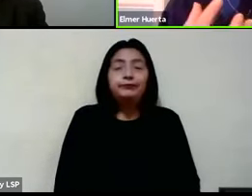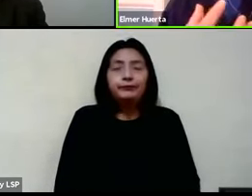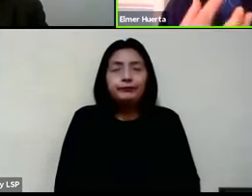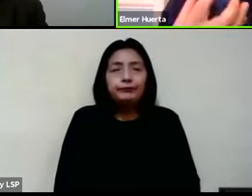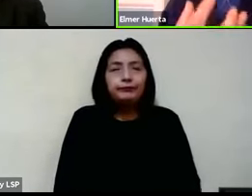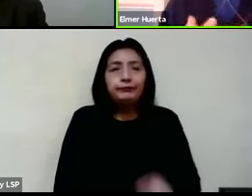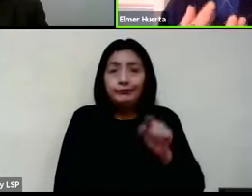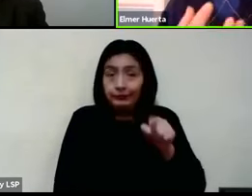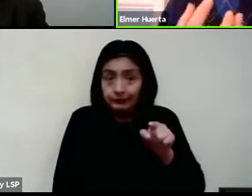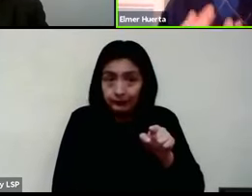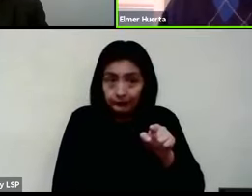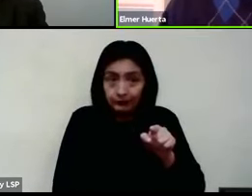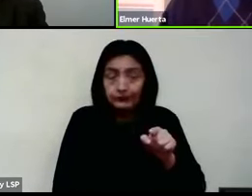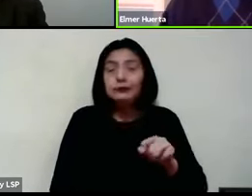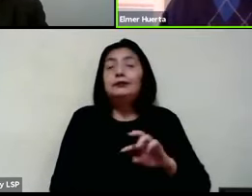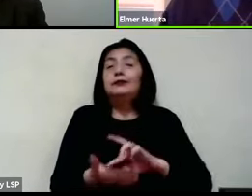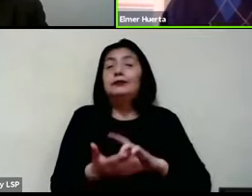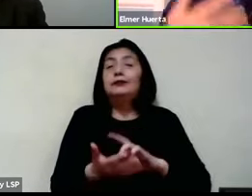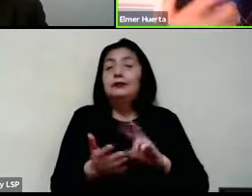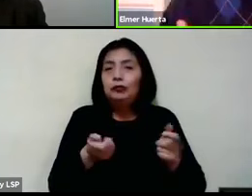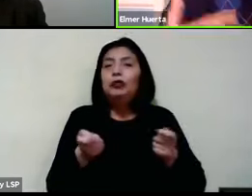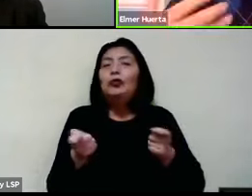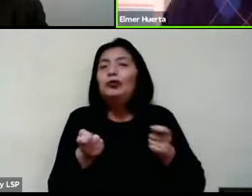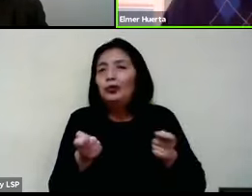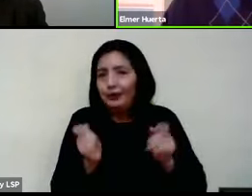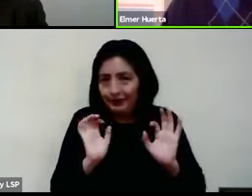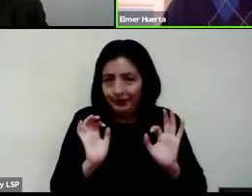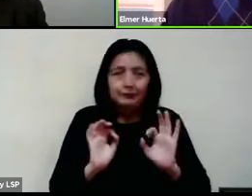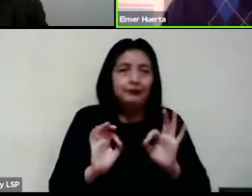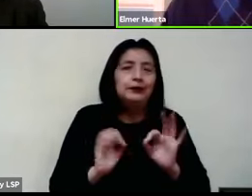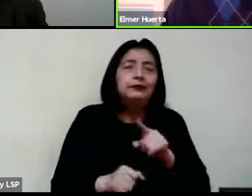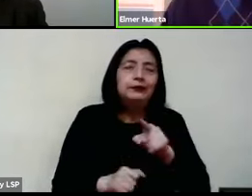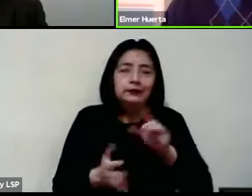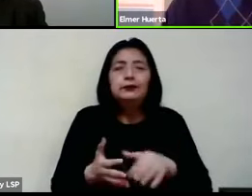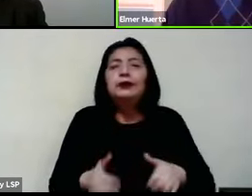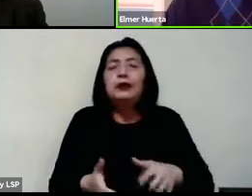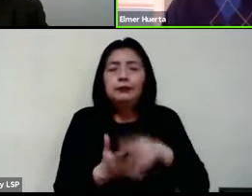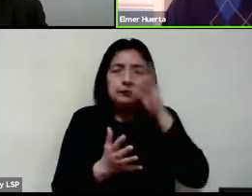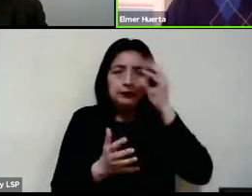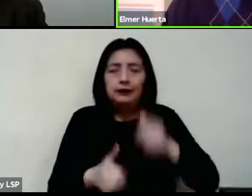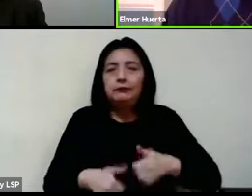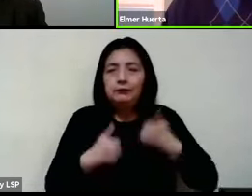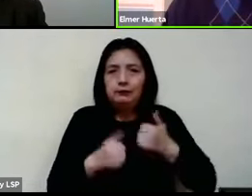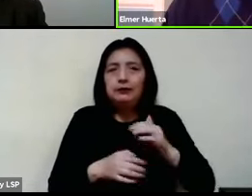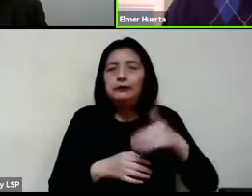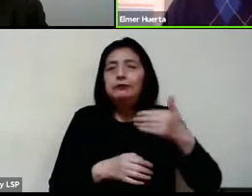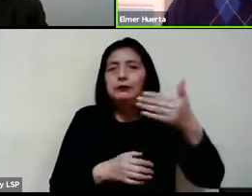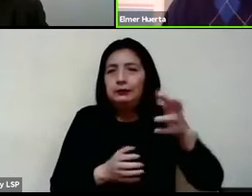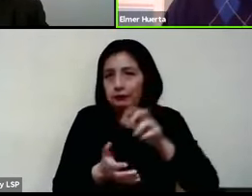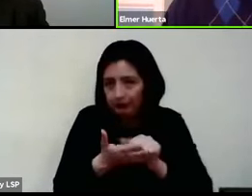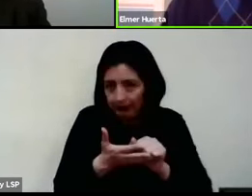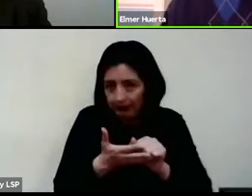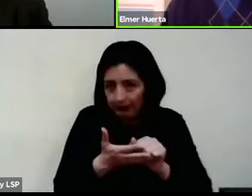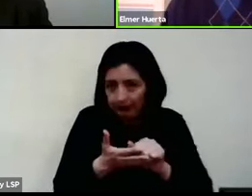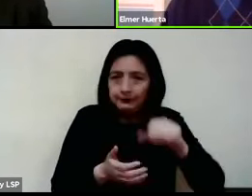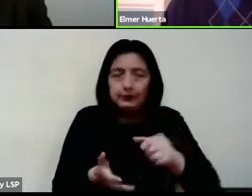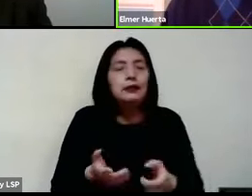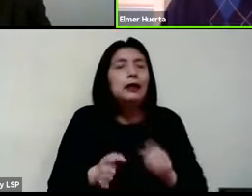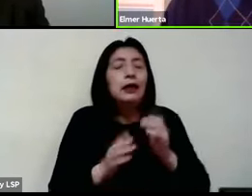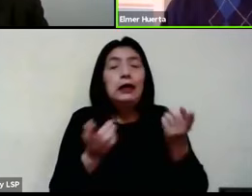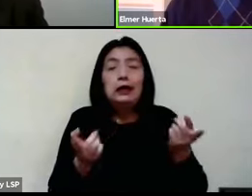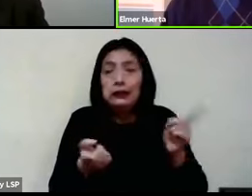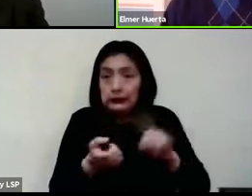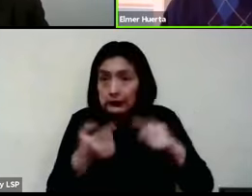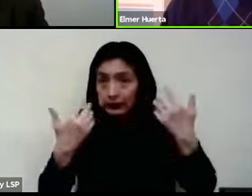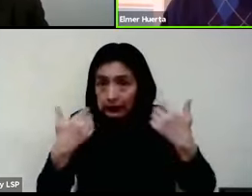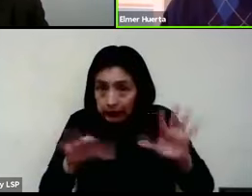Eso se llama manejar riesgo. Y así tenemos que aprender a vivir durante los próximos meses hasta que tengamos una